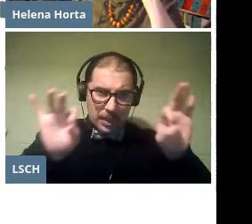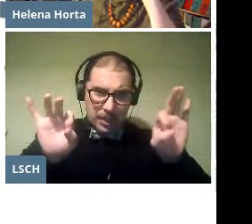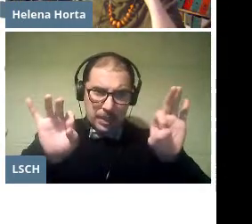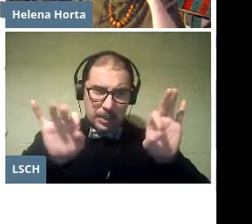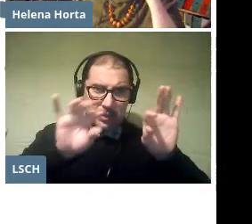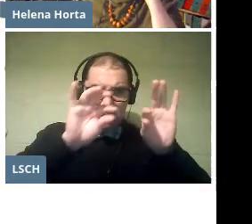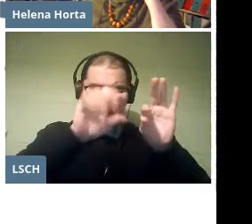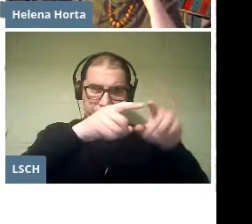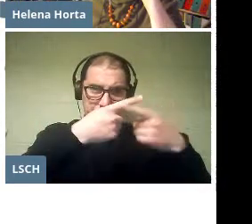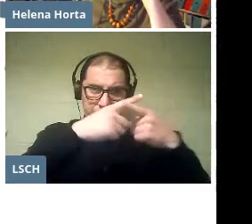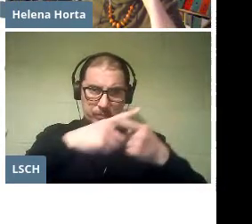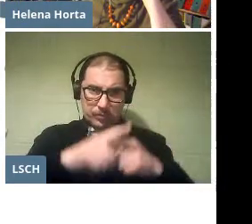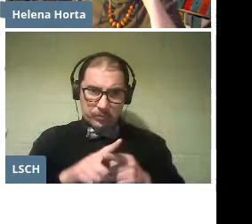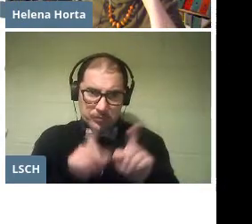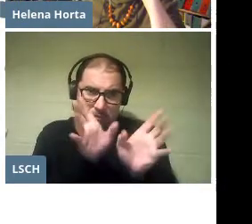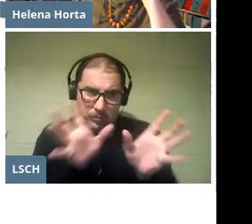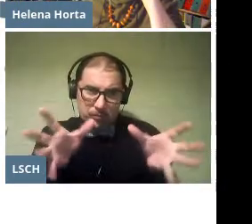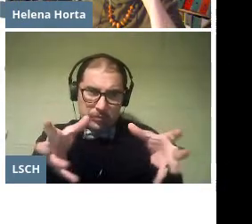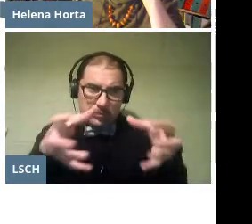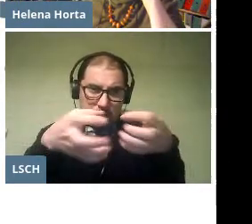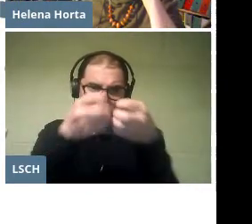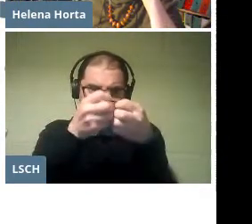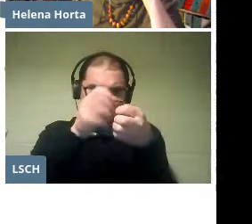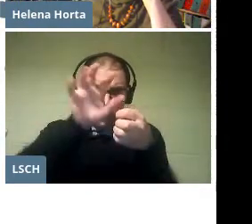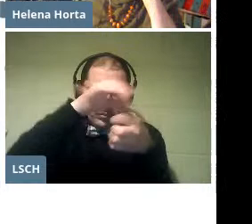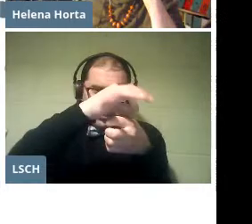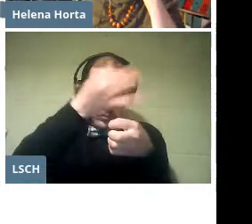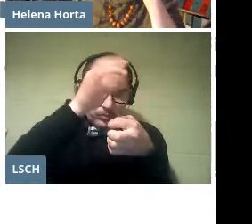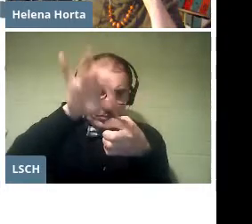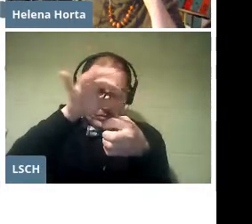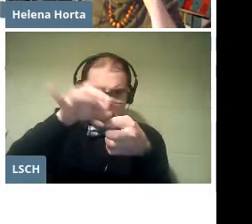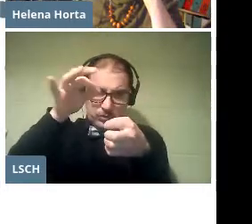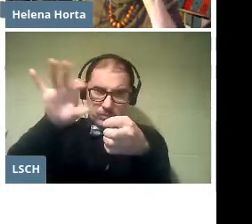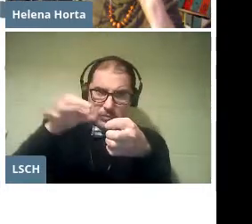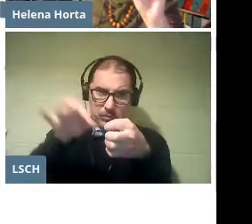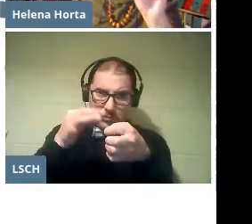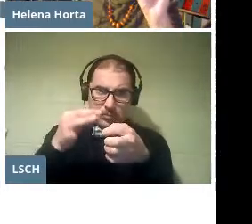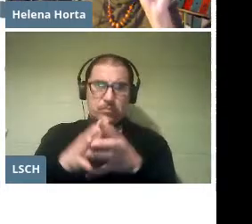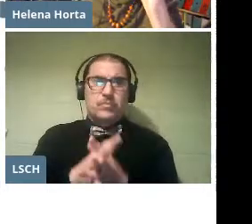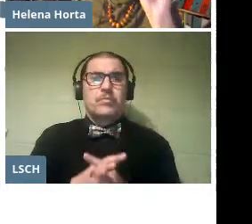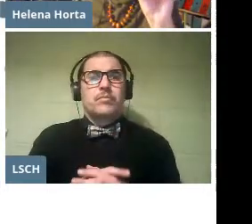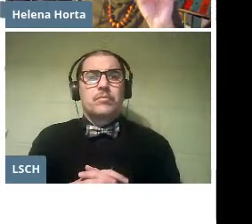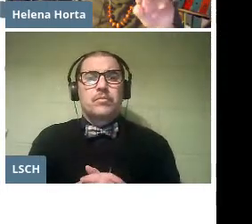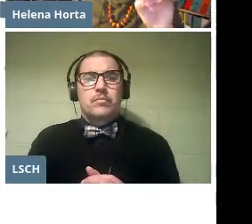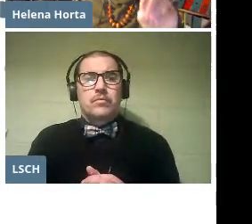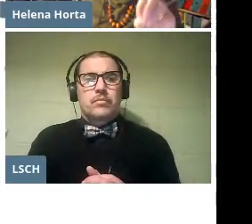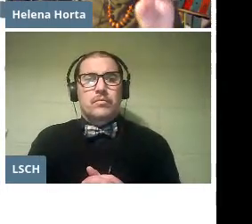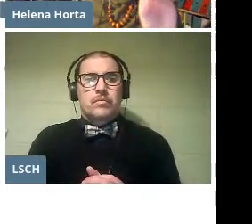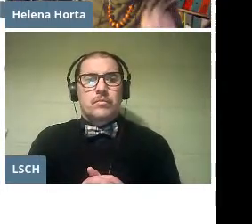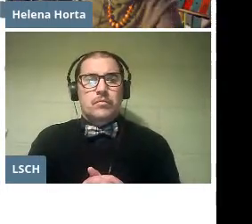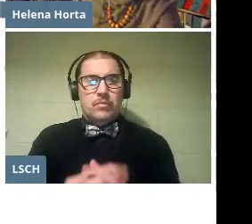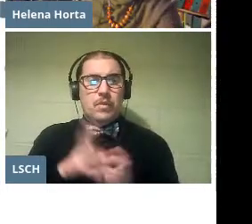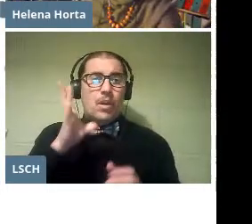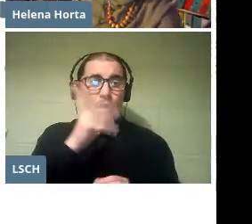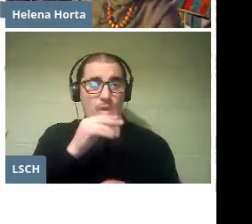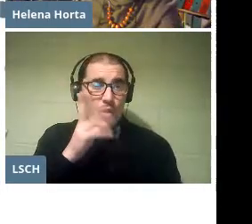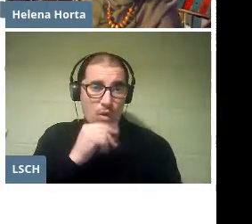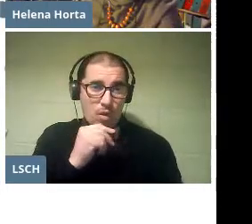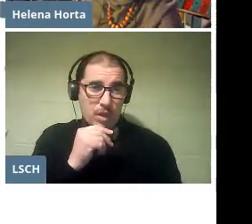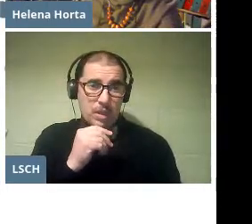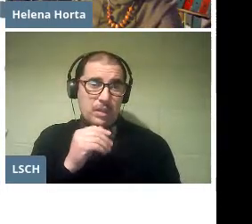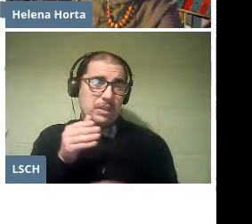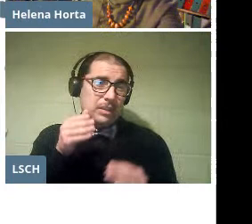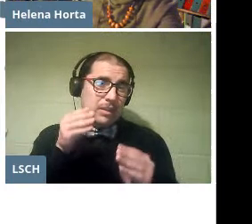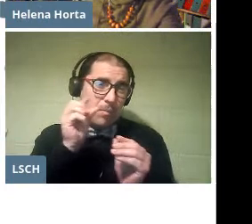anudado, contorsión, etcétera, y presentaba una paleta de colores bastante